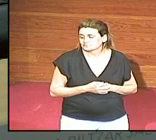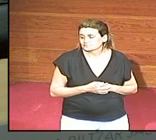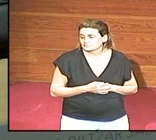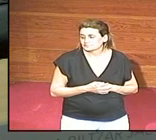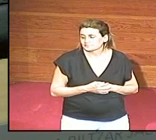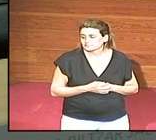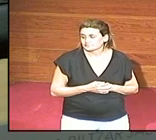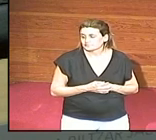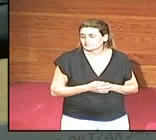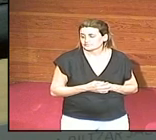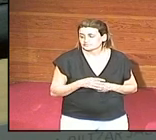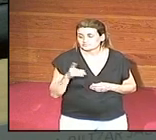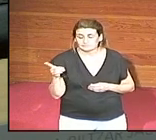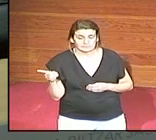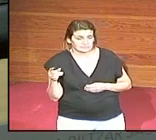Este es Sima.